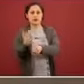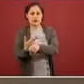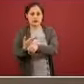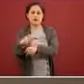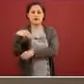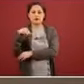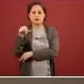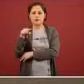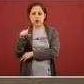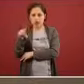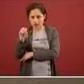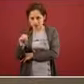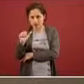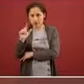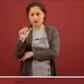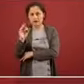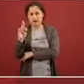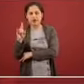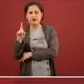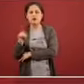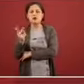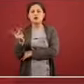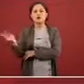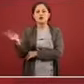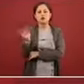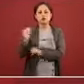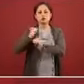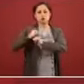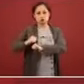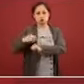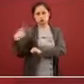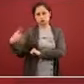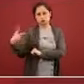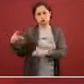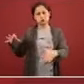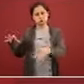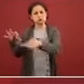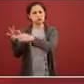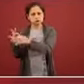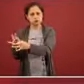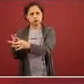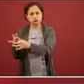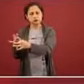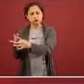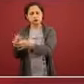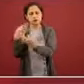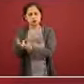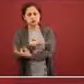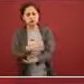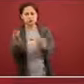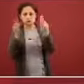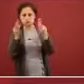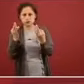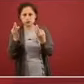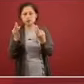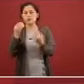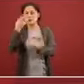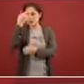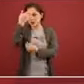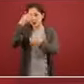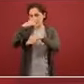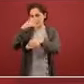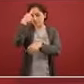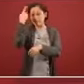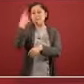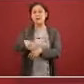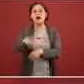que tomaron el control de lo que les corresponde, trabajando aliados en un ambiente de colaboración metropolitana.